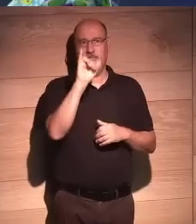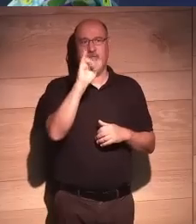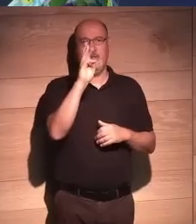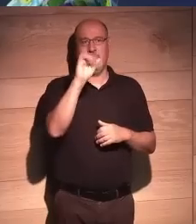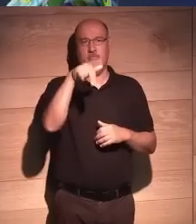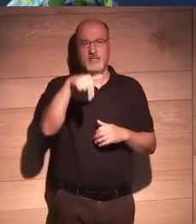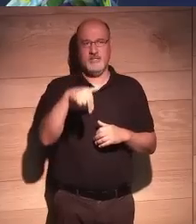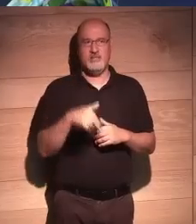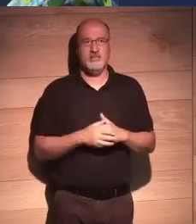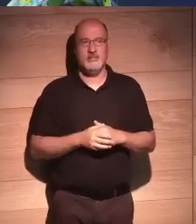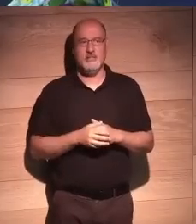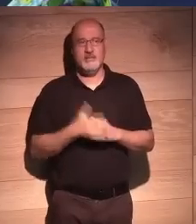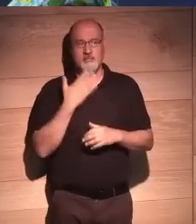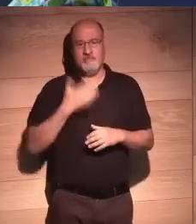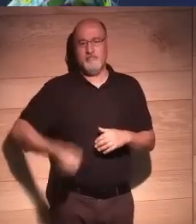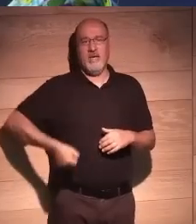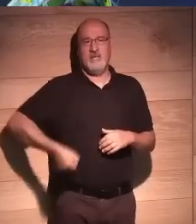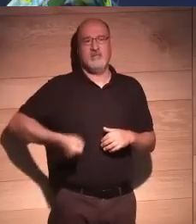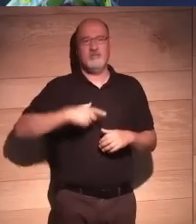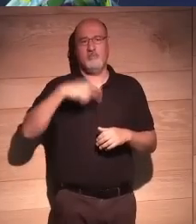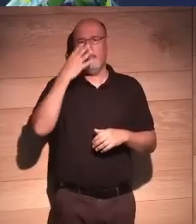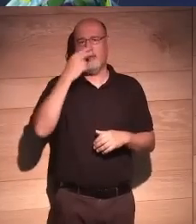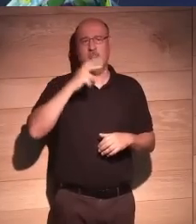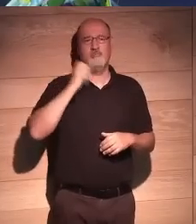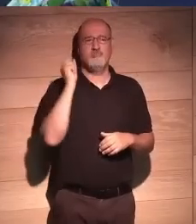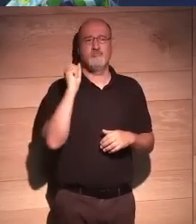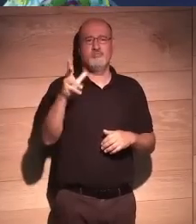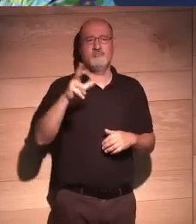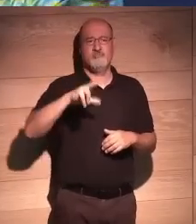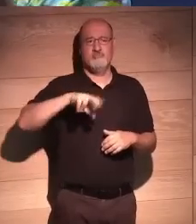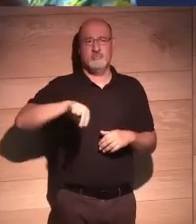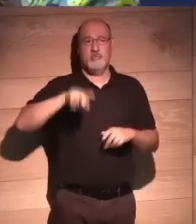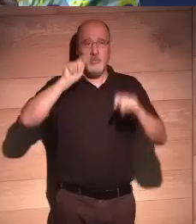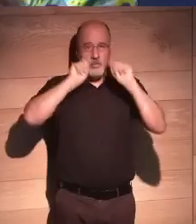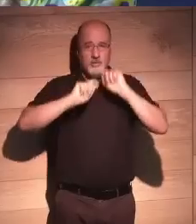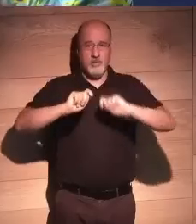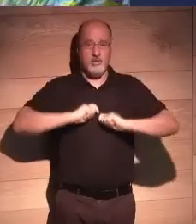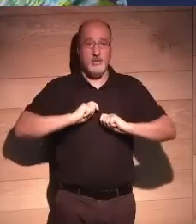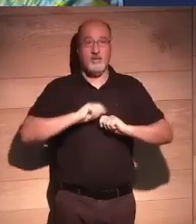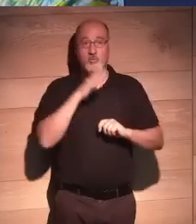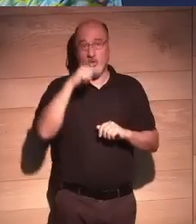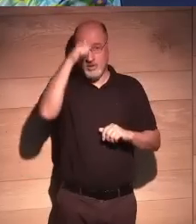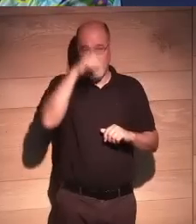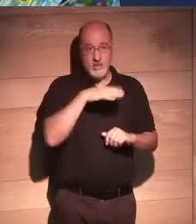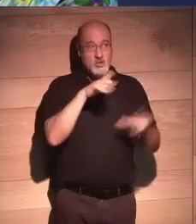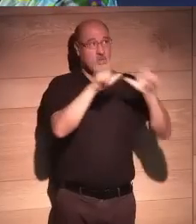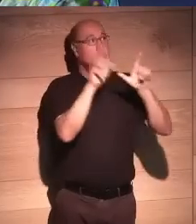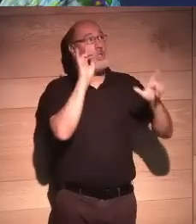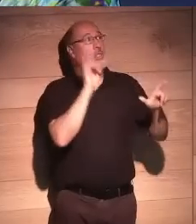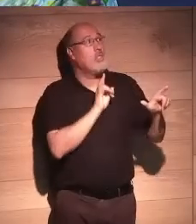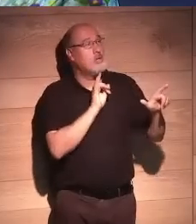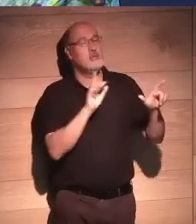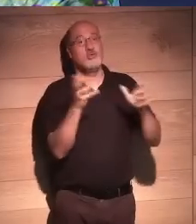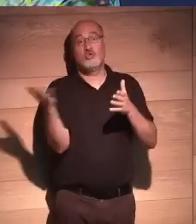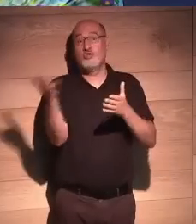Pipín. Bueno, pues era un perro que cogía la maleta y se iba de casa porque no le hacíamos caso y le daban una garra de llorar. Porque el niño estaba viendo la tele todo el rato. Estaba viendo